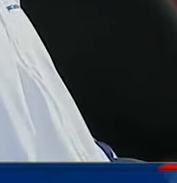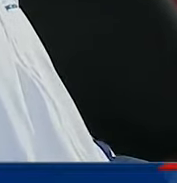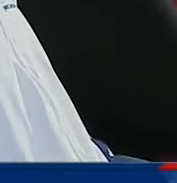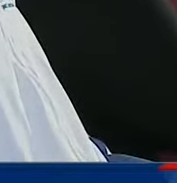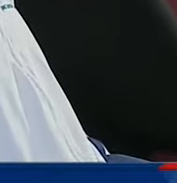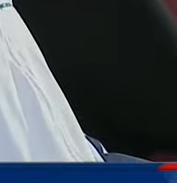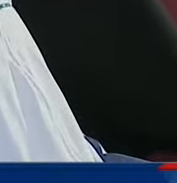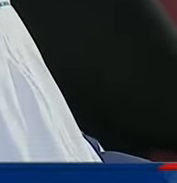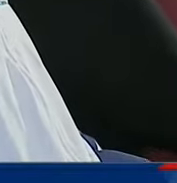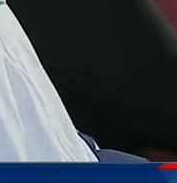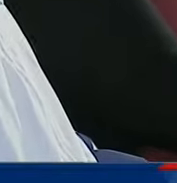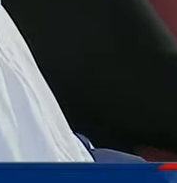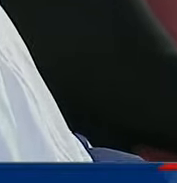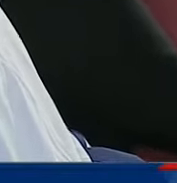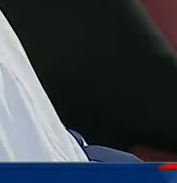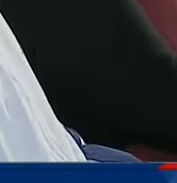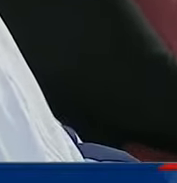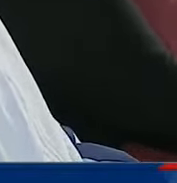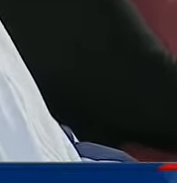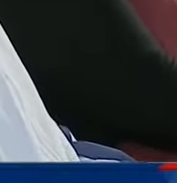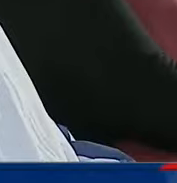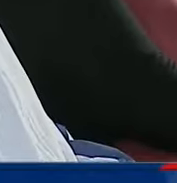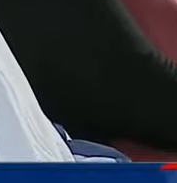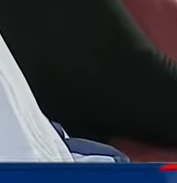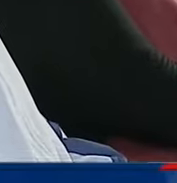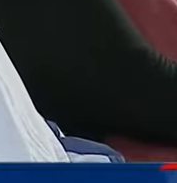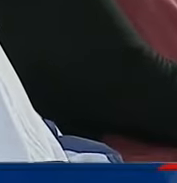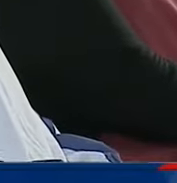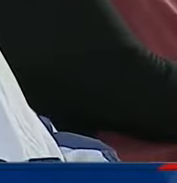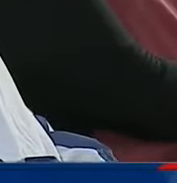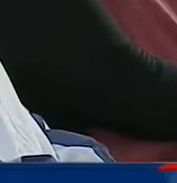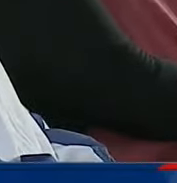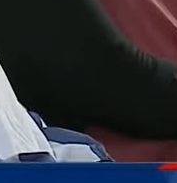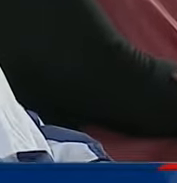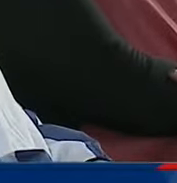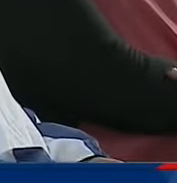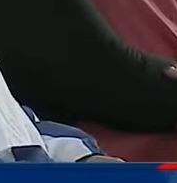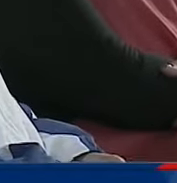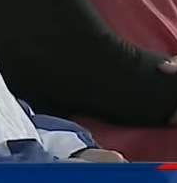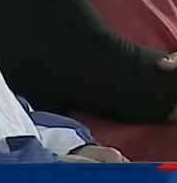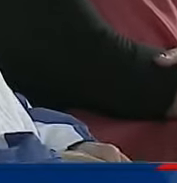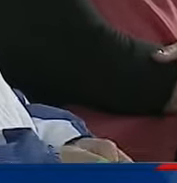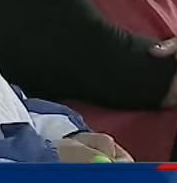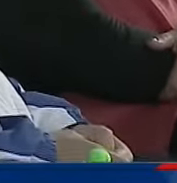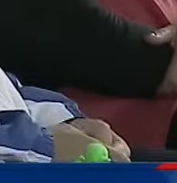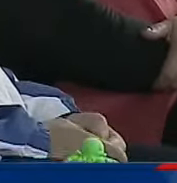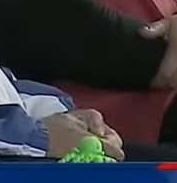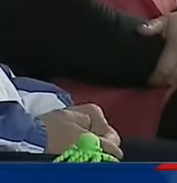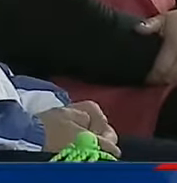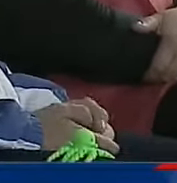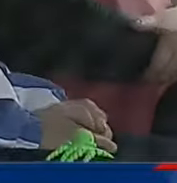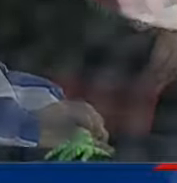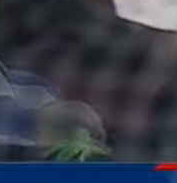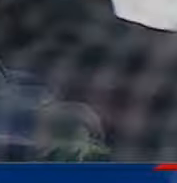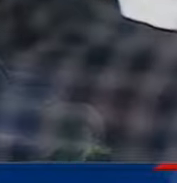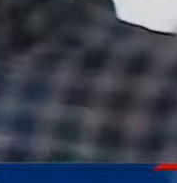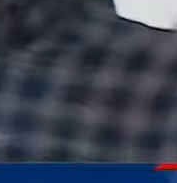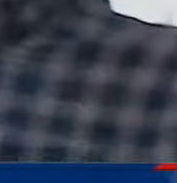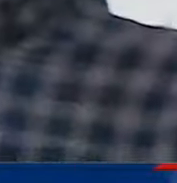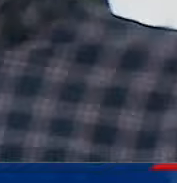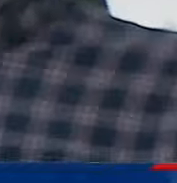Sila y yo tenemos 10 nietas y 7 nietos de todas las